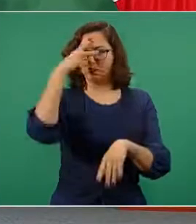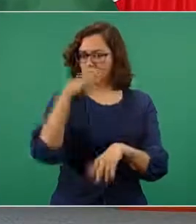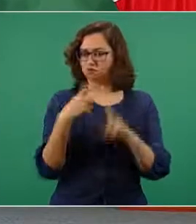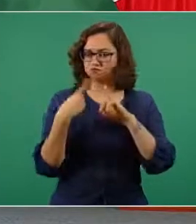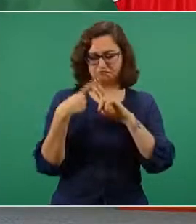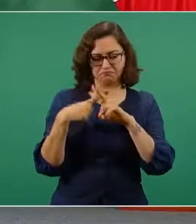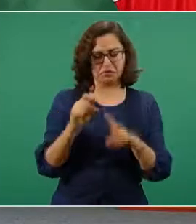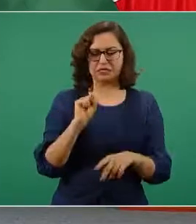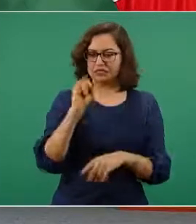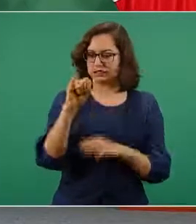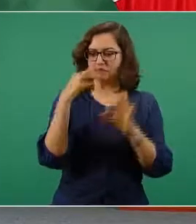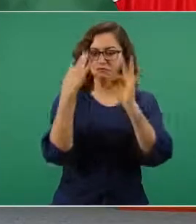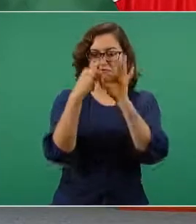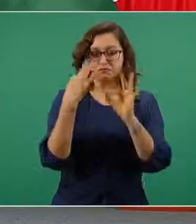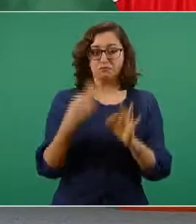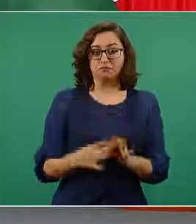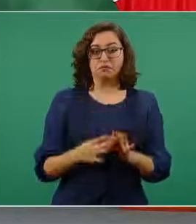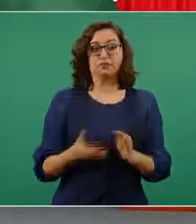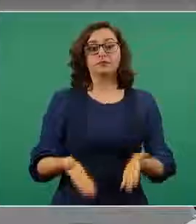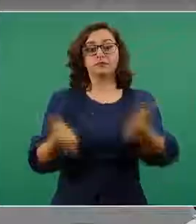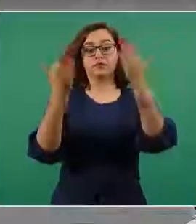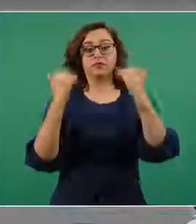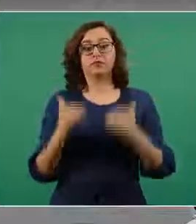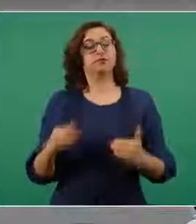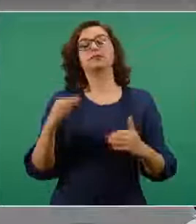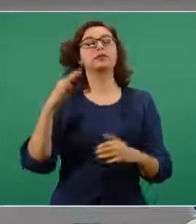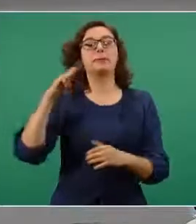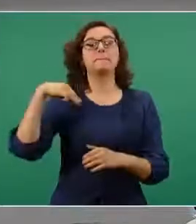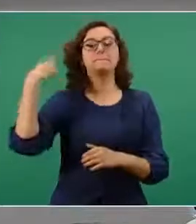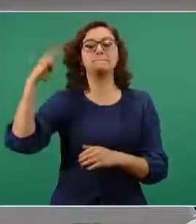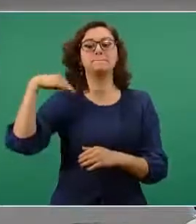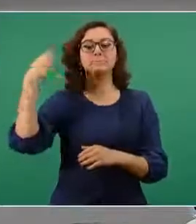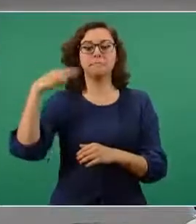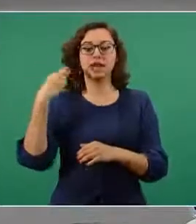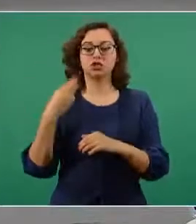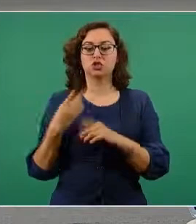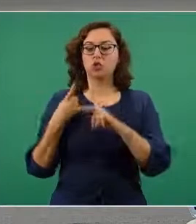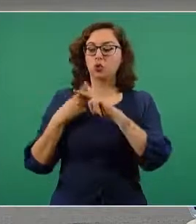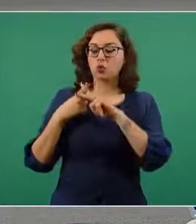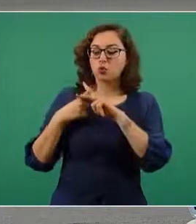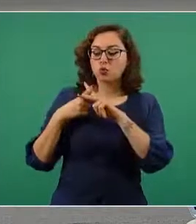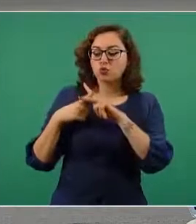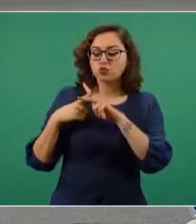calculando, porque esto lo atendemos diario,